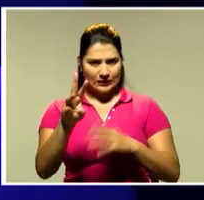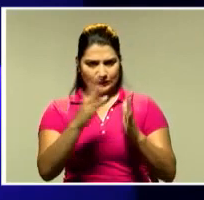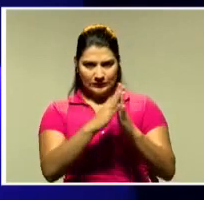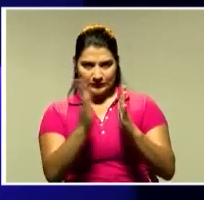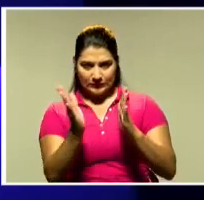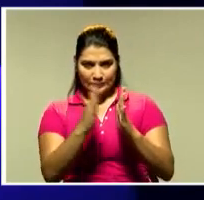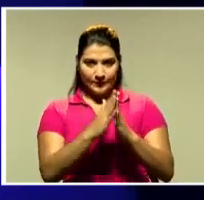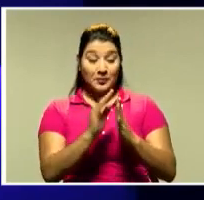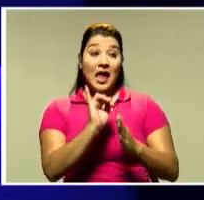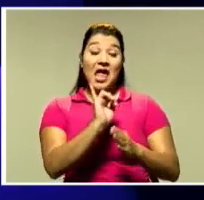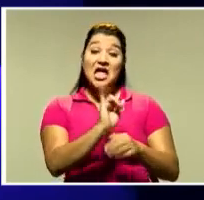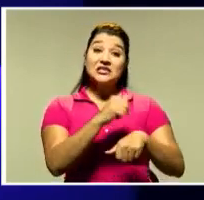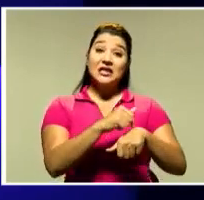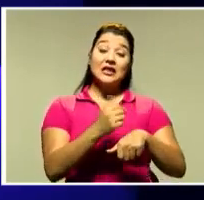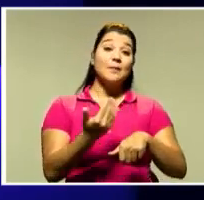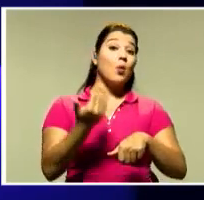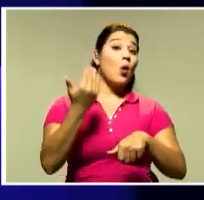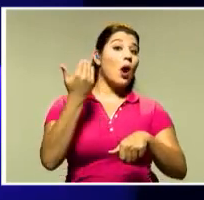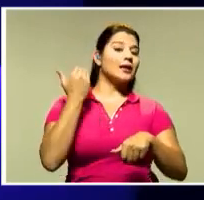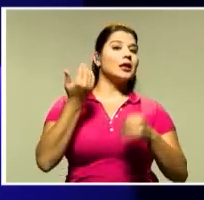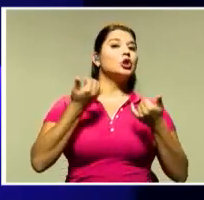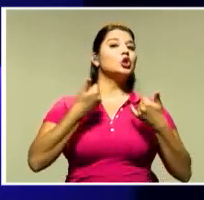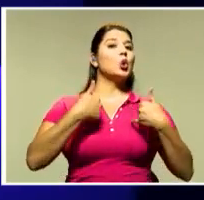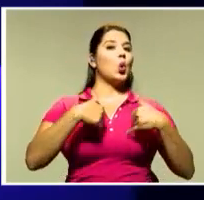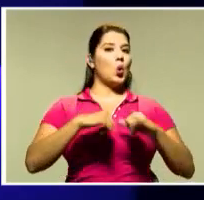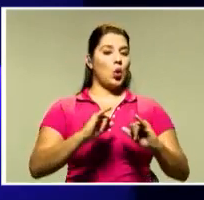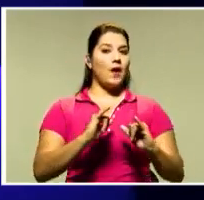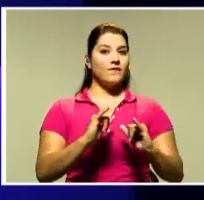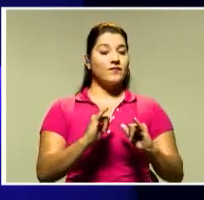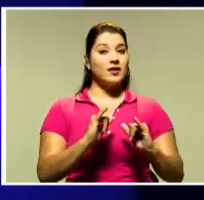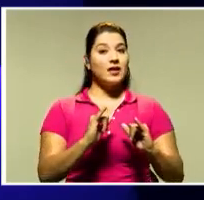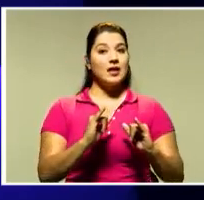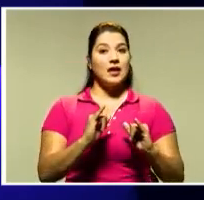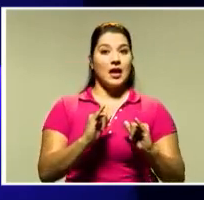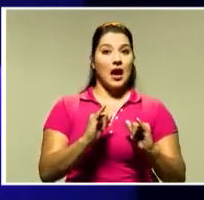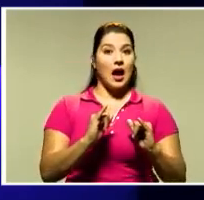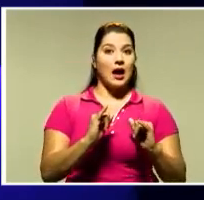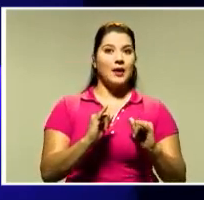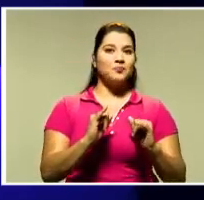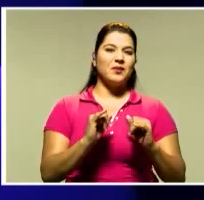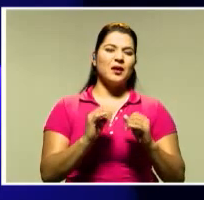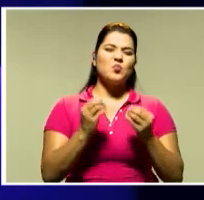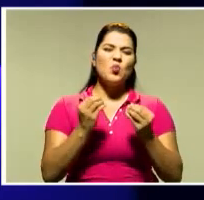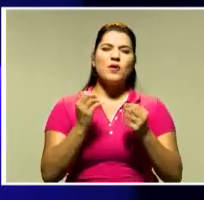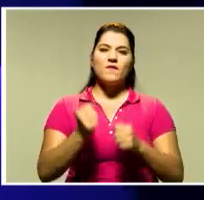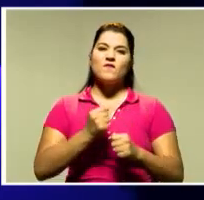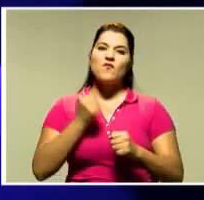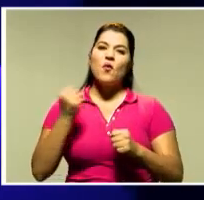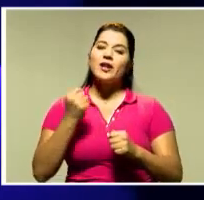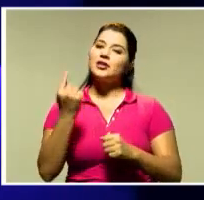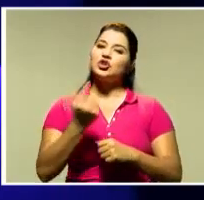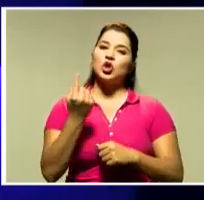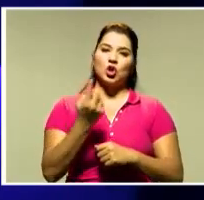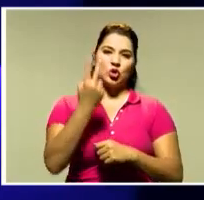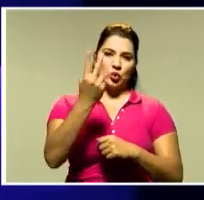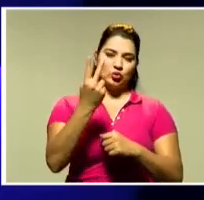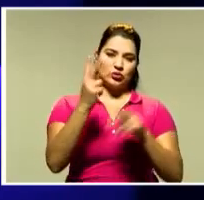Esa era una época en donde todavía estaba muy vivo el bipartidismo.